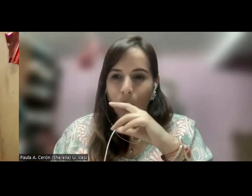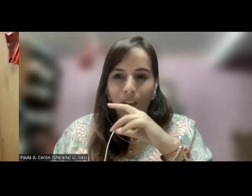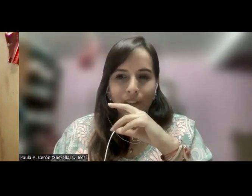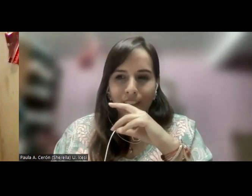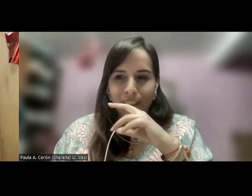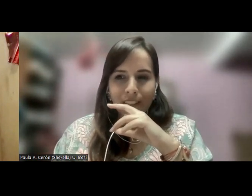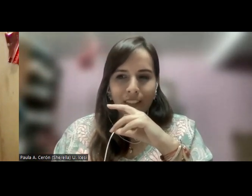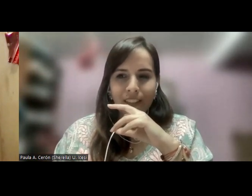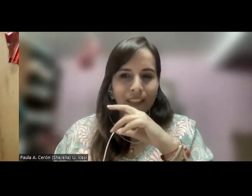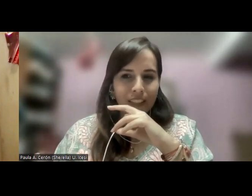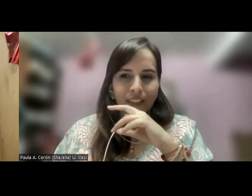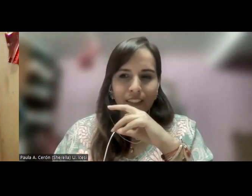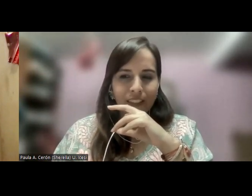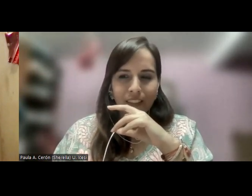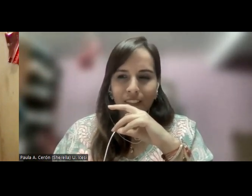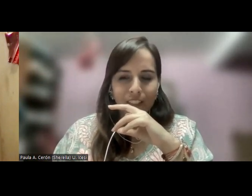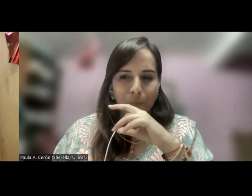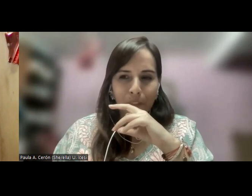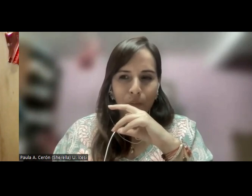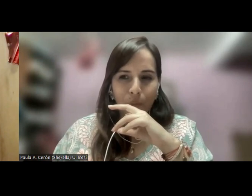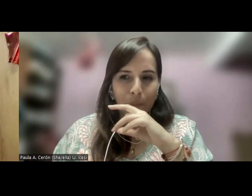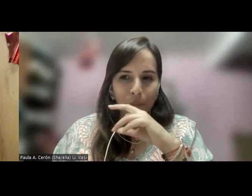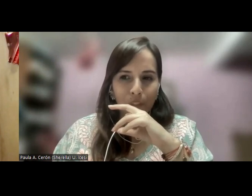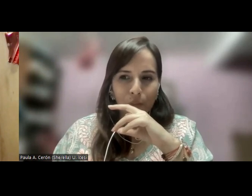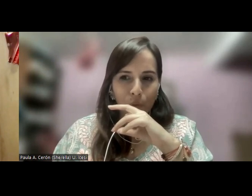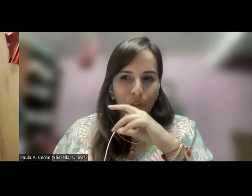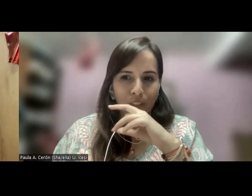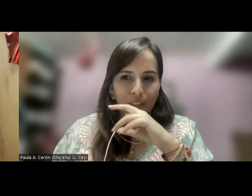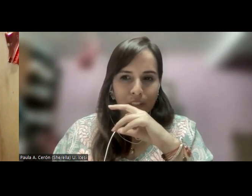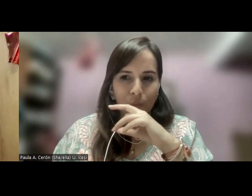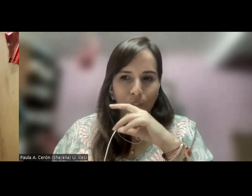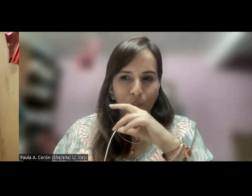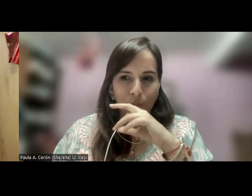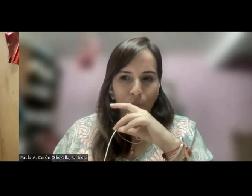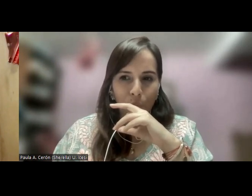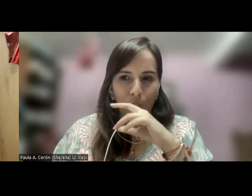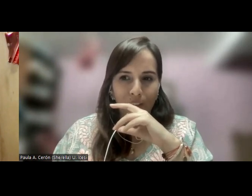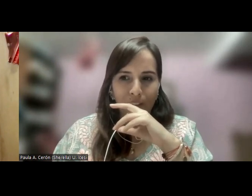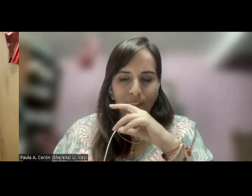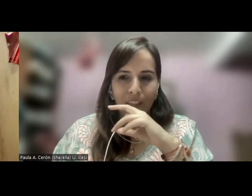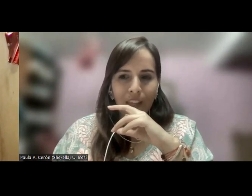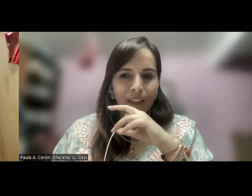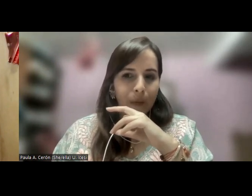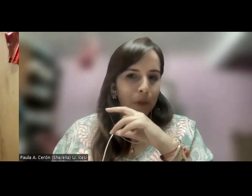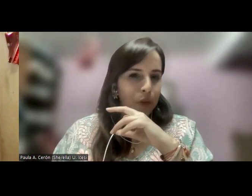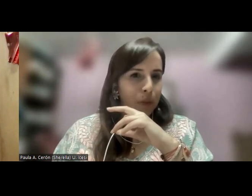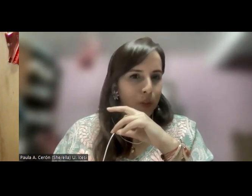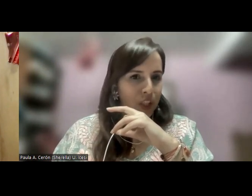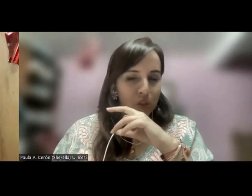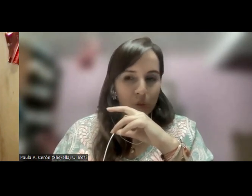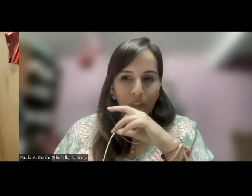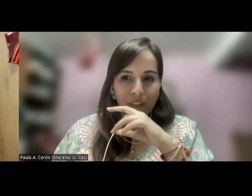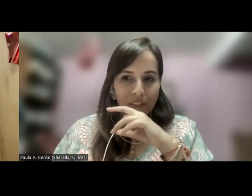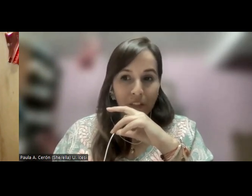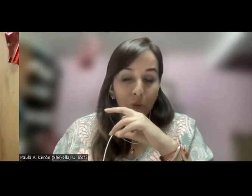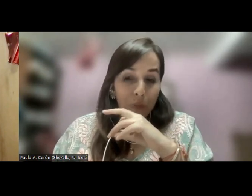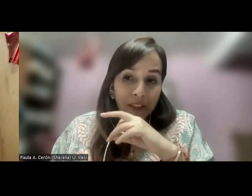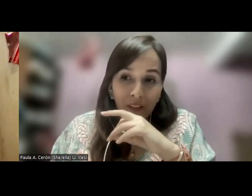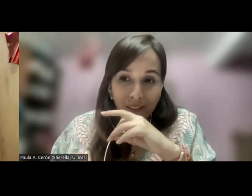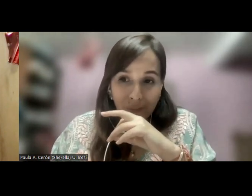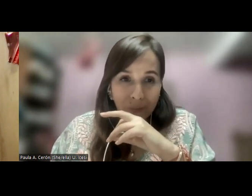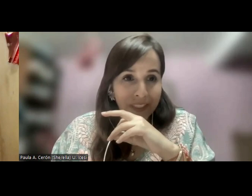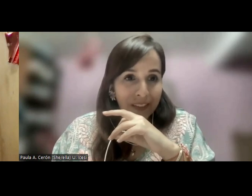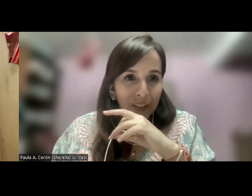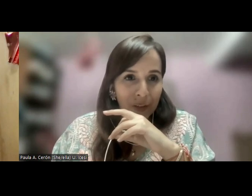luego hablan si existen an respecto a personas sordas y sus hijos codas en términos de protecciones y